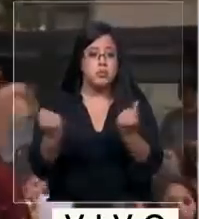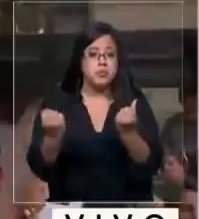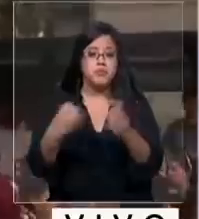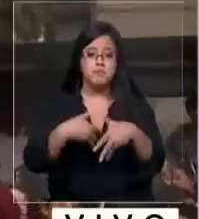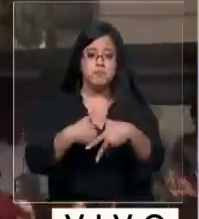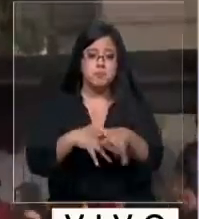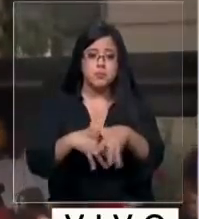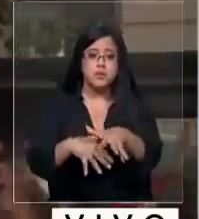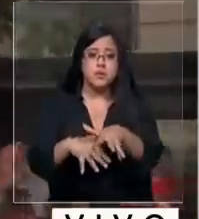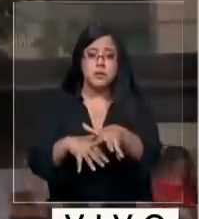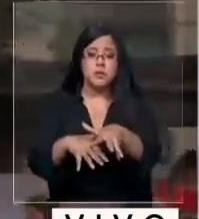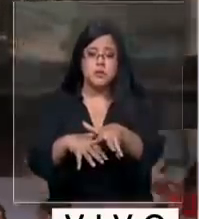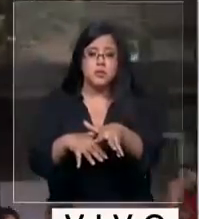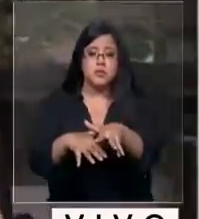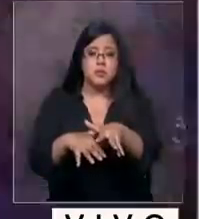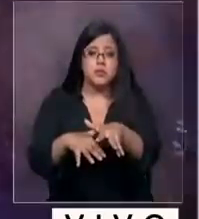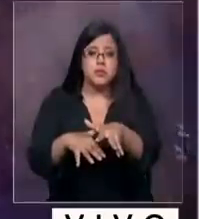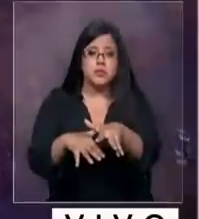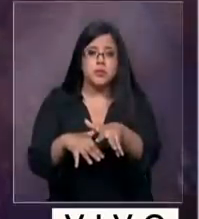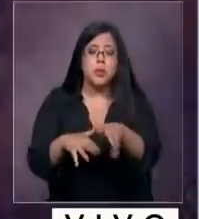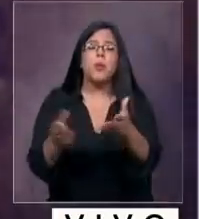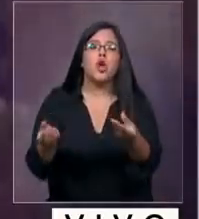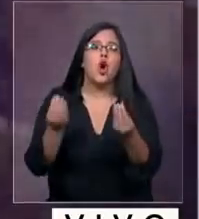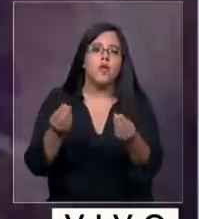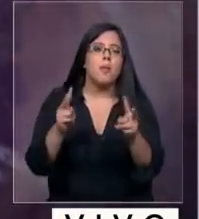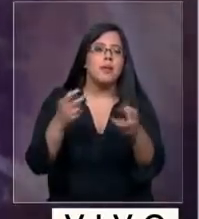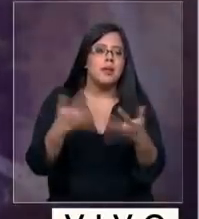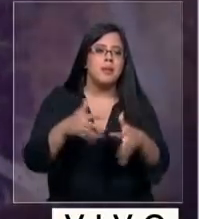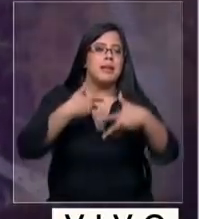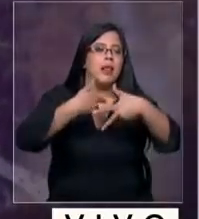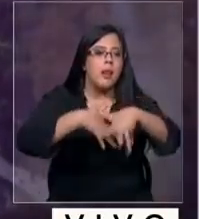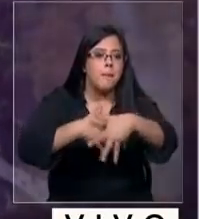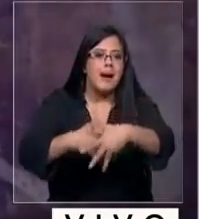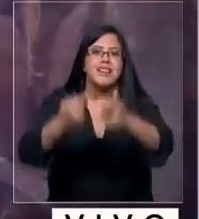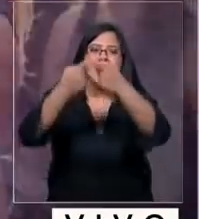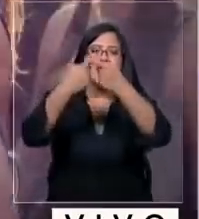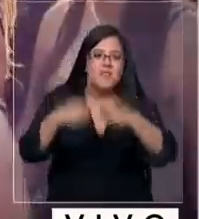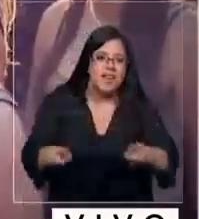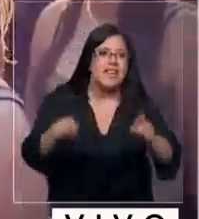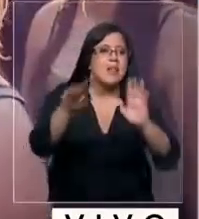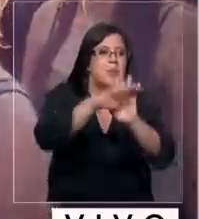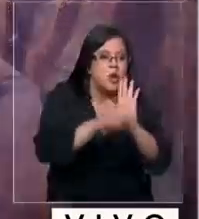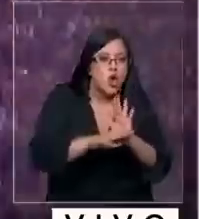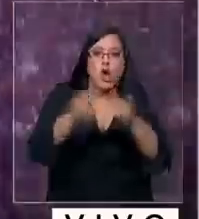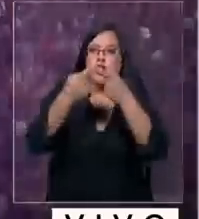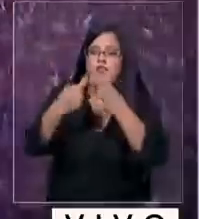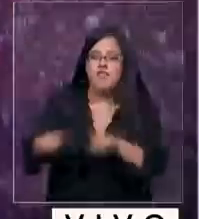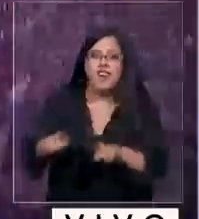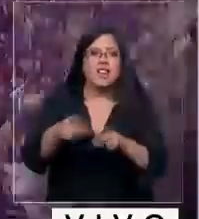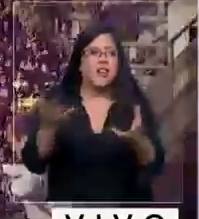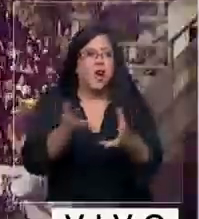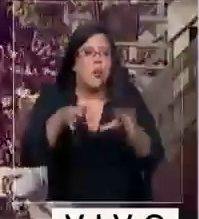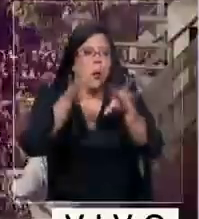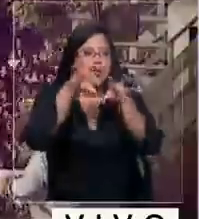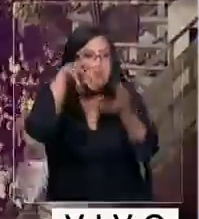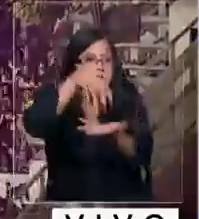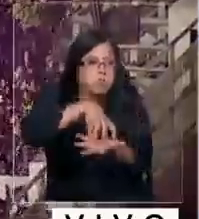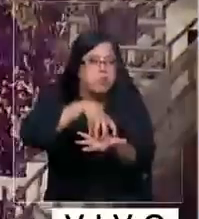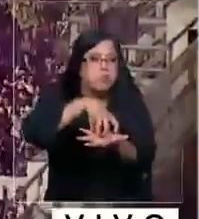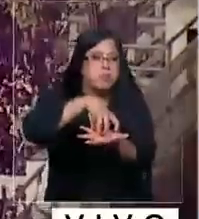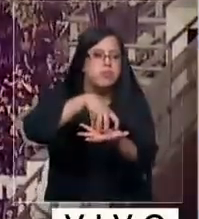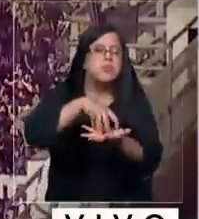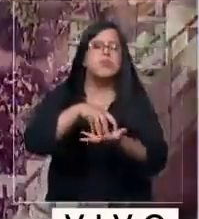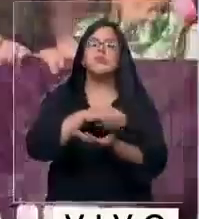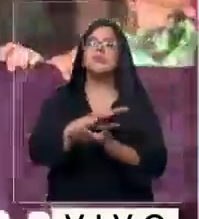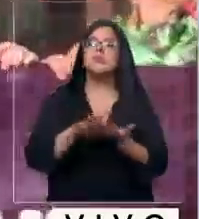nosotras programarte distinto una concentración en un lugar son distintos los puntos con los presos es que por ejemplo para la marcha del